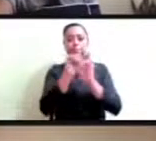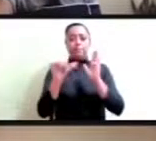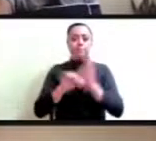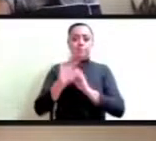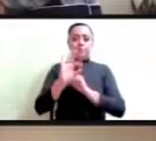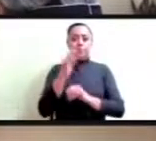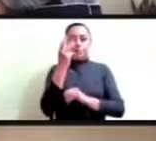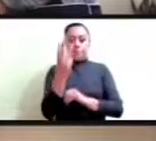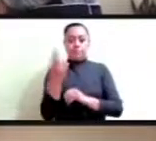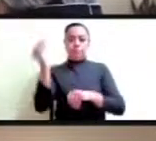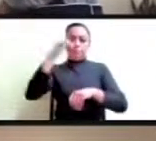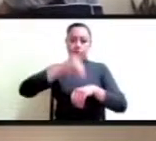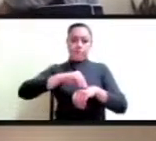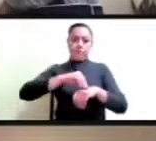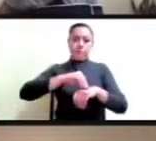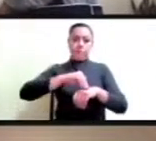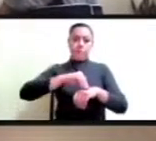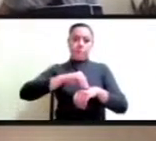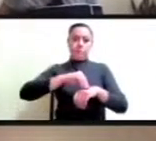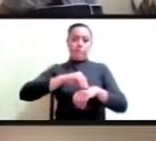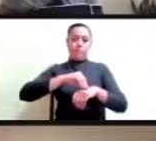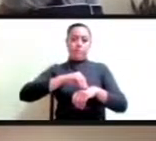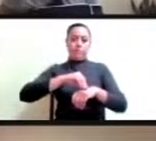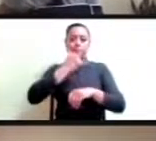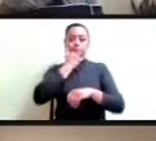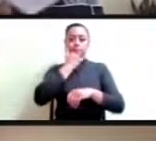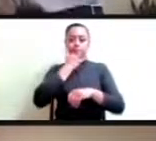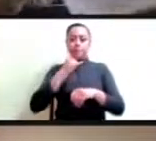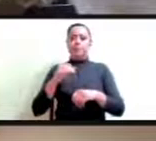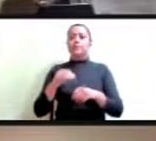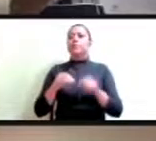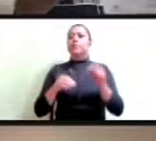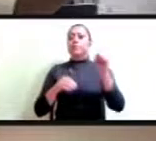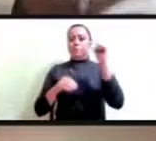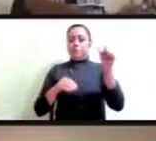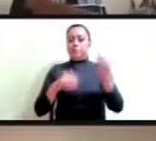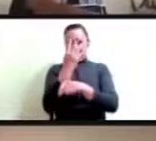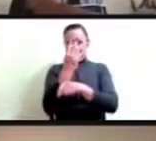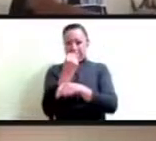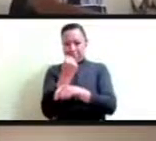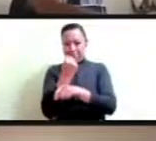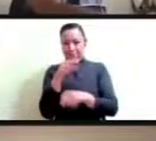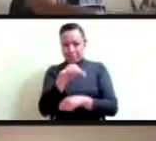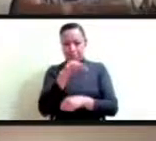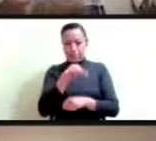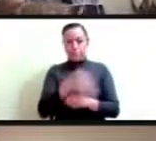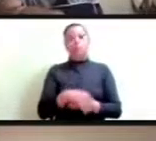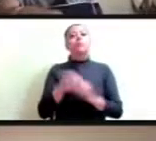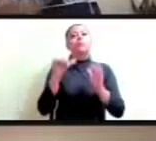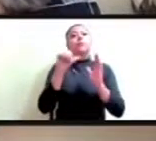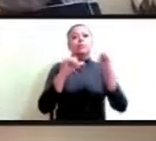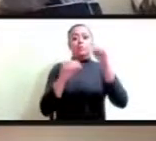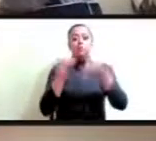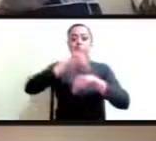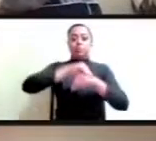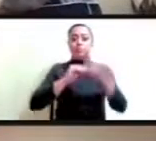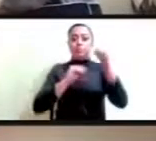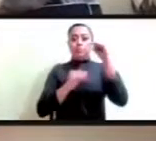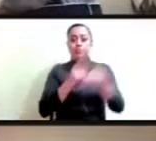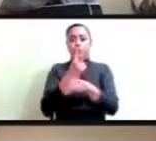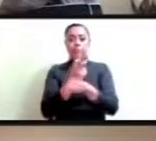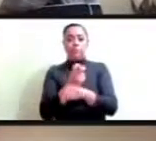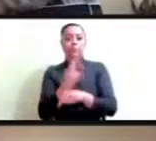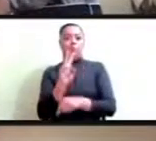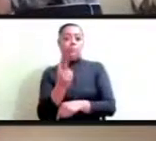adiciona, 43, fracción 19, y se adiciona el párrafo segundo, fracciones 1, 2 y 3, y el párrafo tercero del